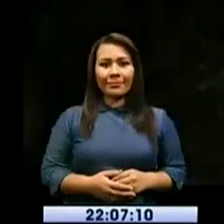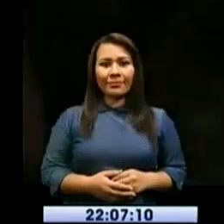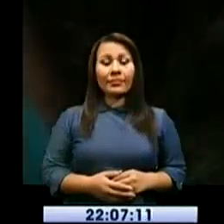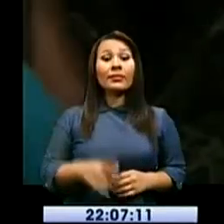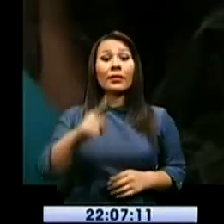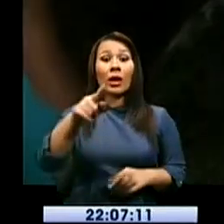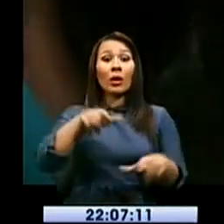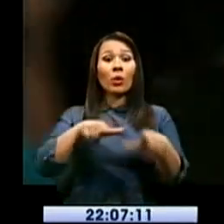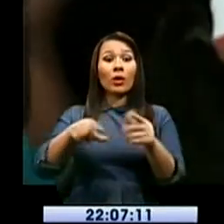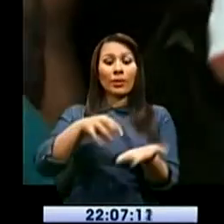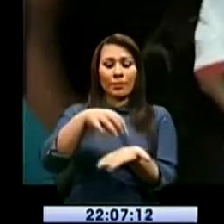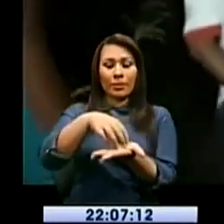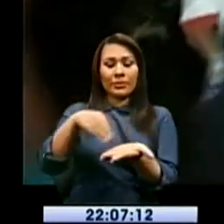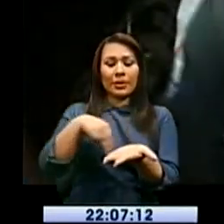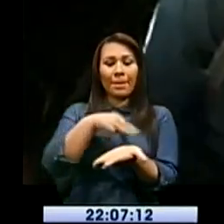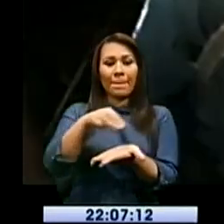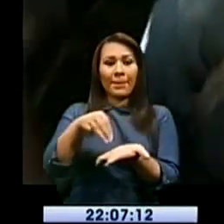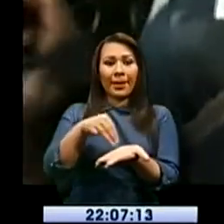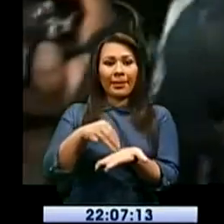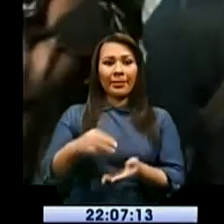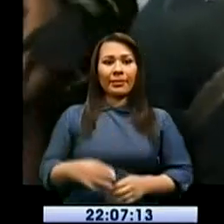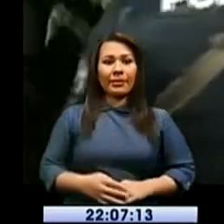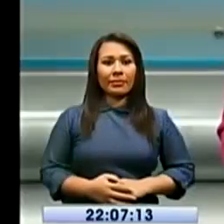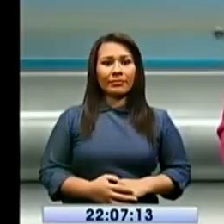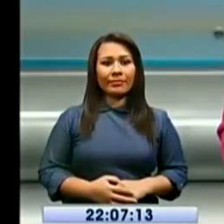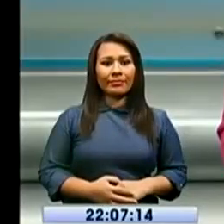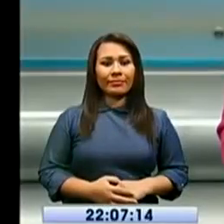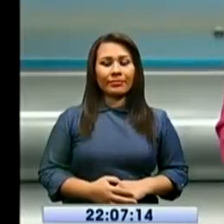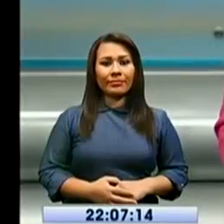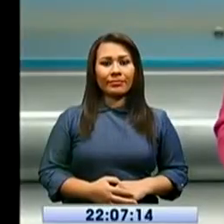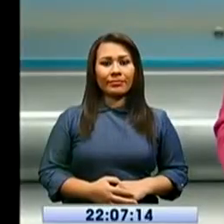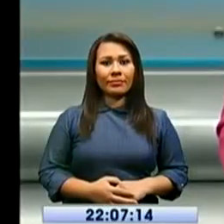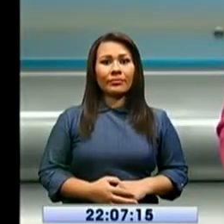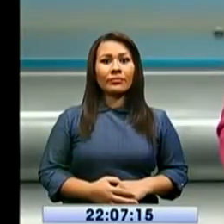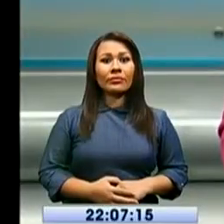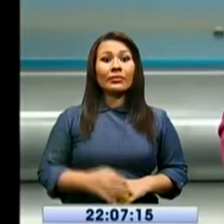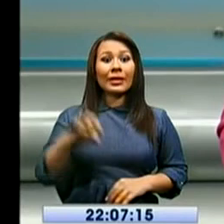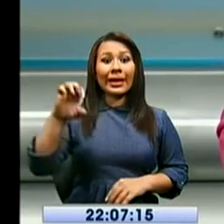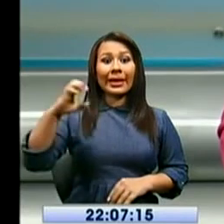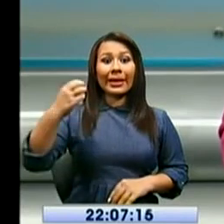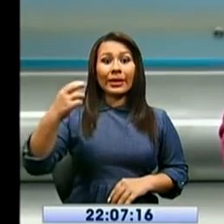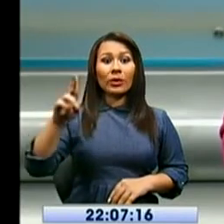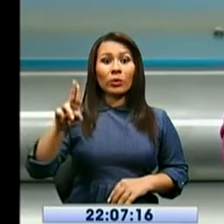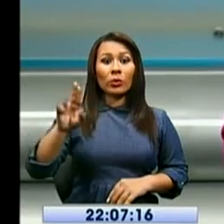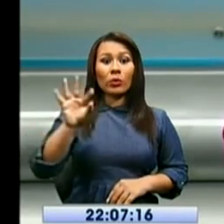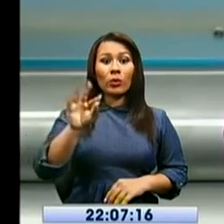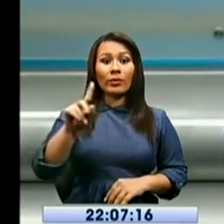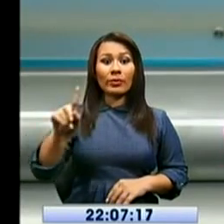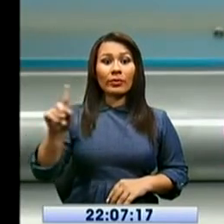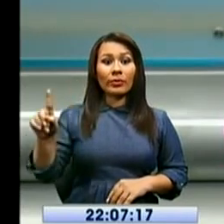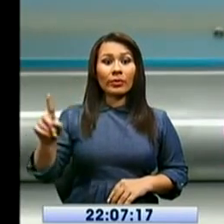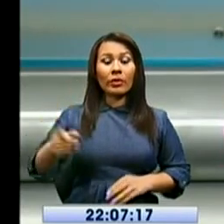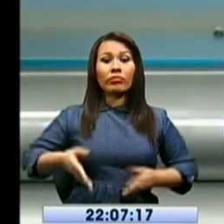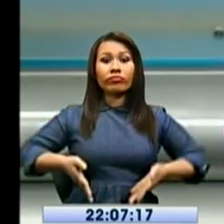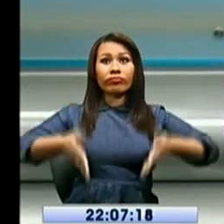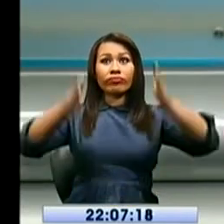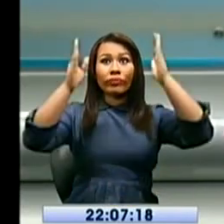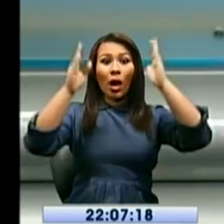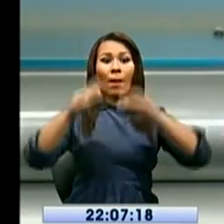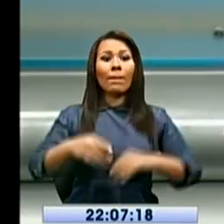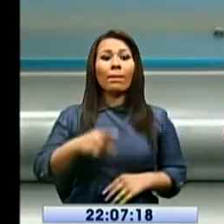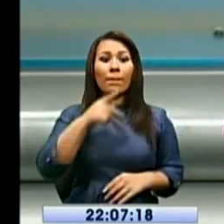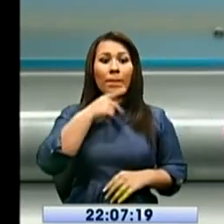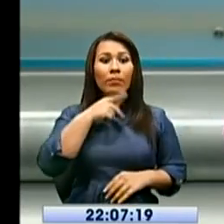De la provincia de Manabí, informó Johnny Armendariz. En el ECU 911 de Puerto Viejo, en la provincia de Manabí, se reunieron